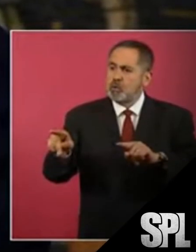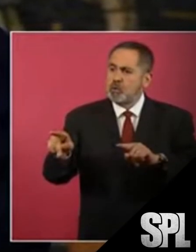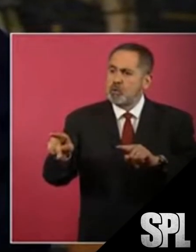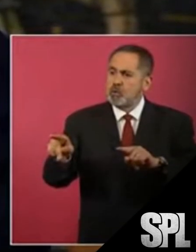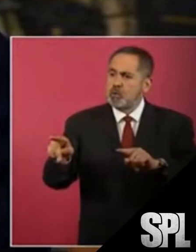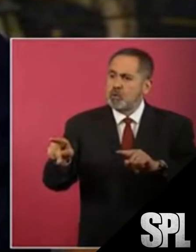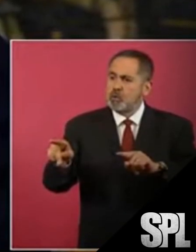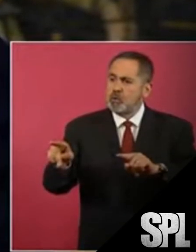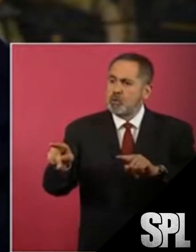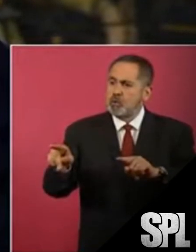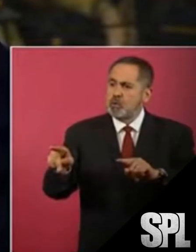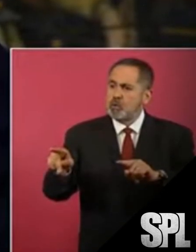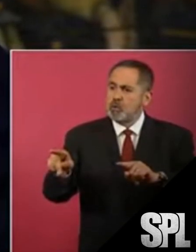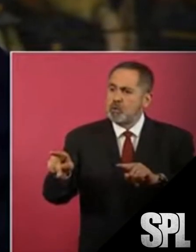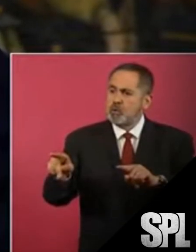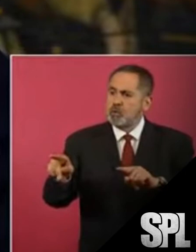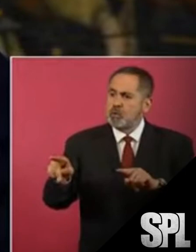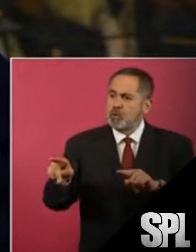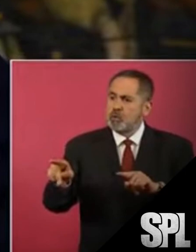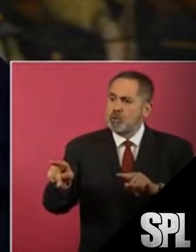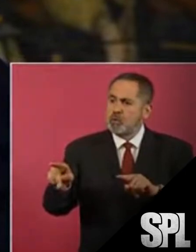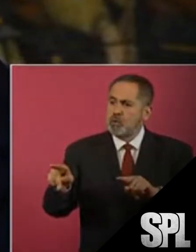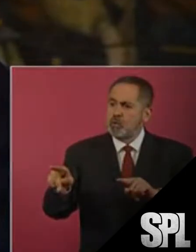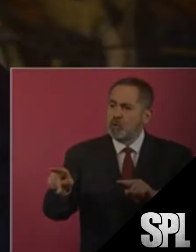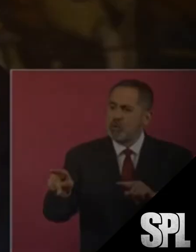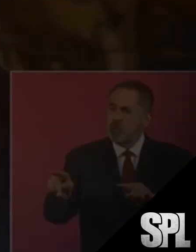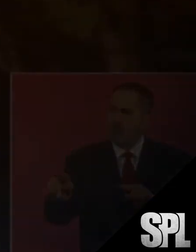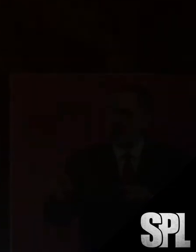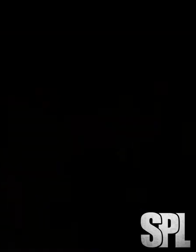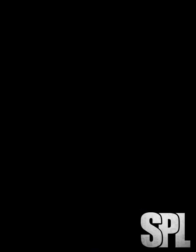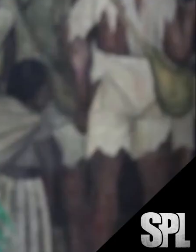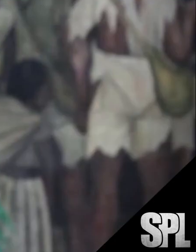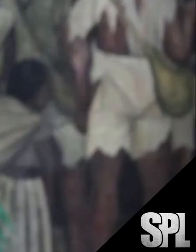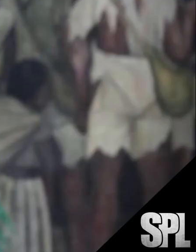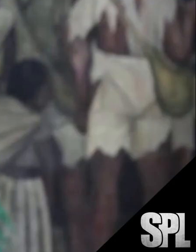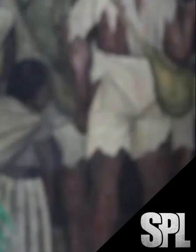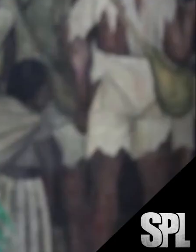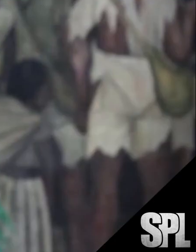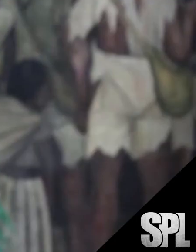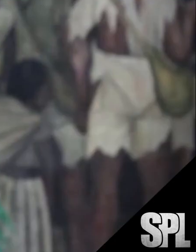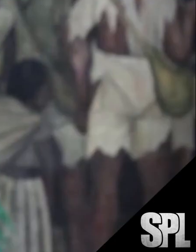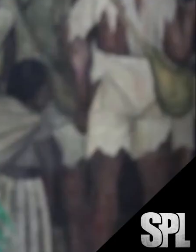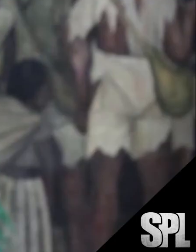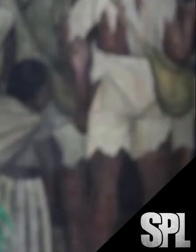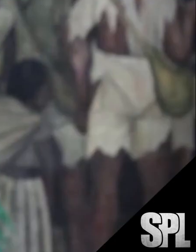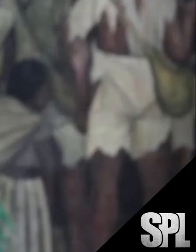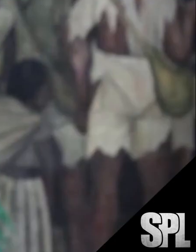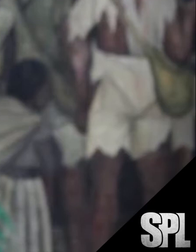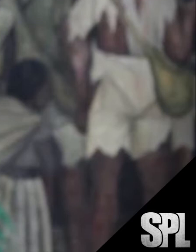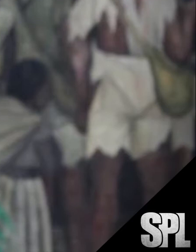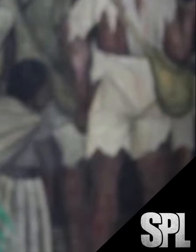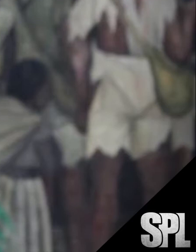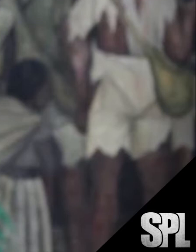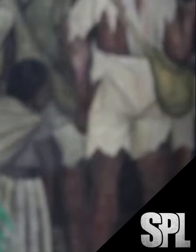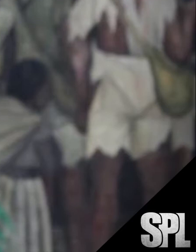8.943% hubiese bajado a 7.900, una pérdida del 12%. Déjame saber lo que piensas en la caja de los